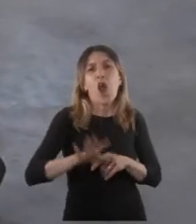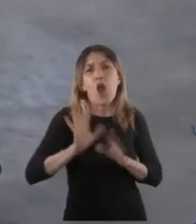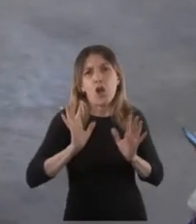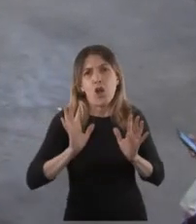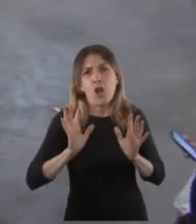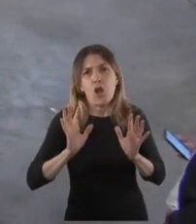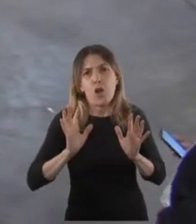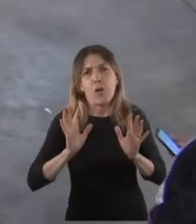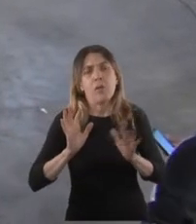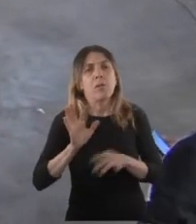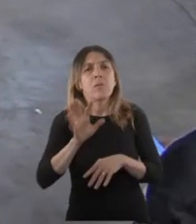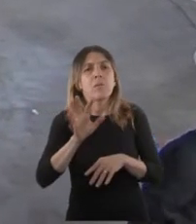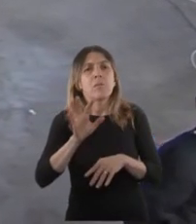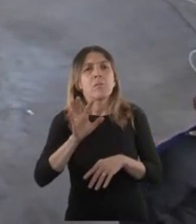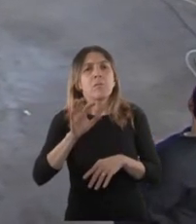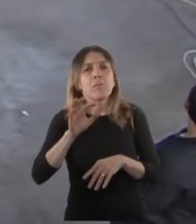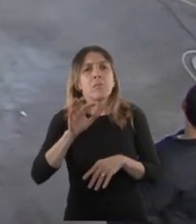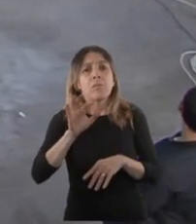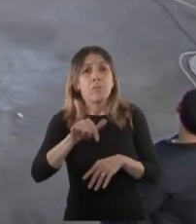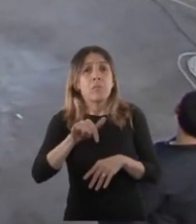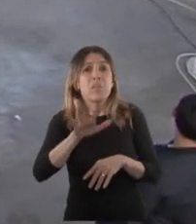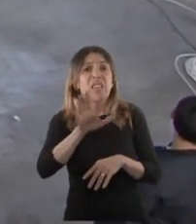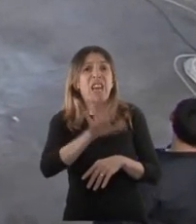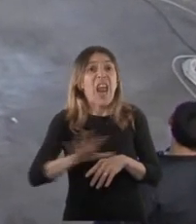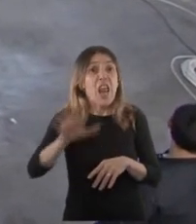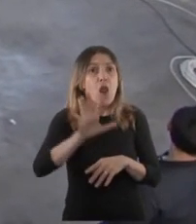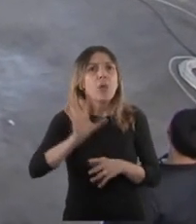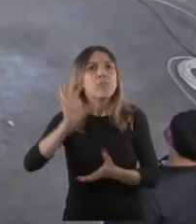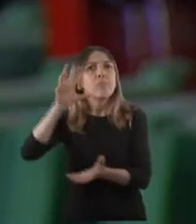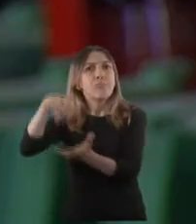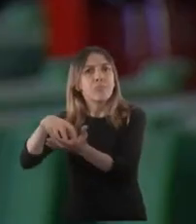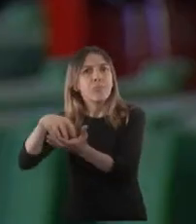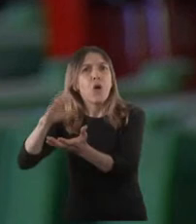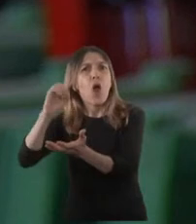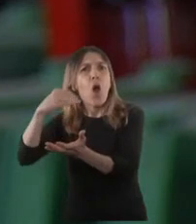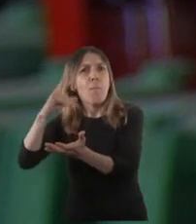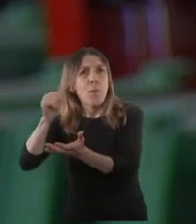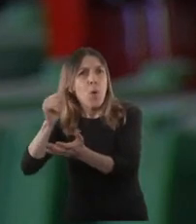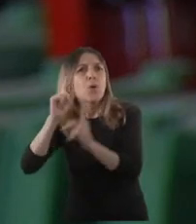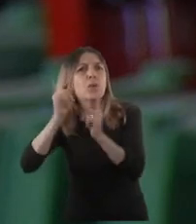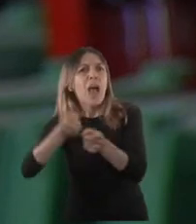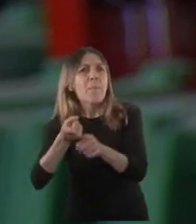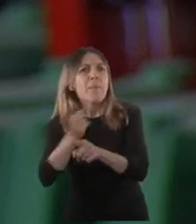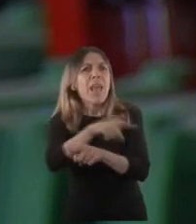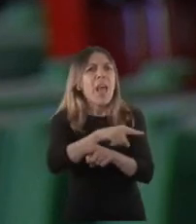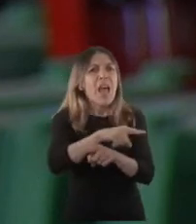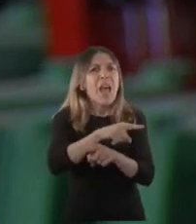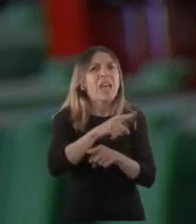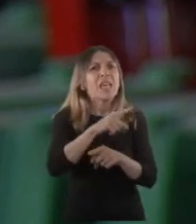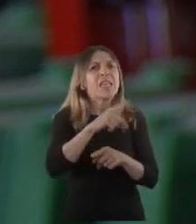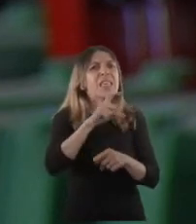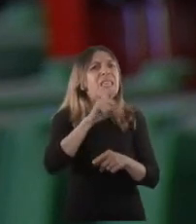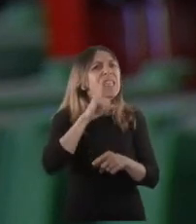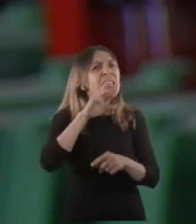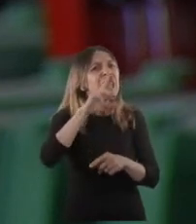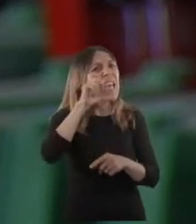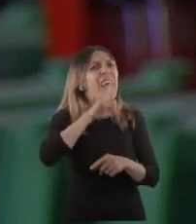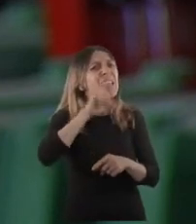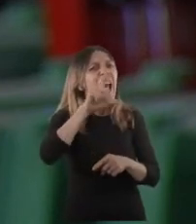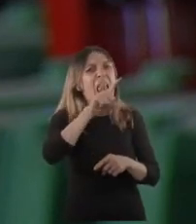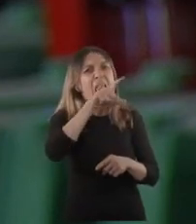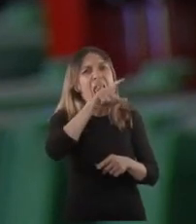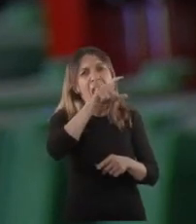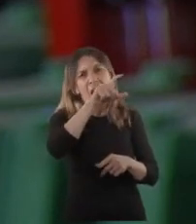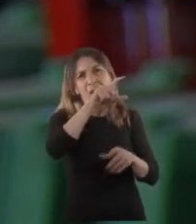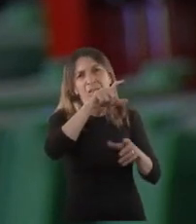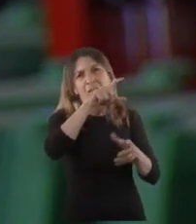en una región donde tenemos también, por ejemplo, y quiero nombrar al CIDETER, al responsable del CIDETER, que